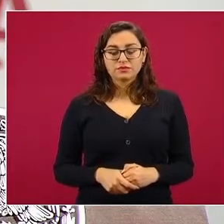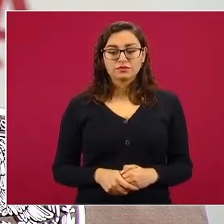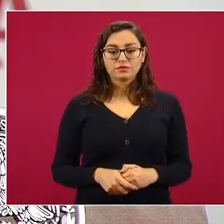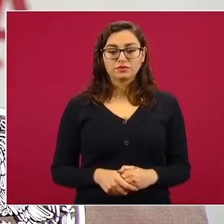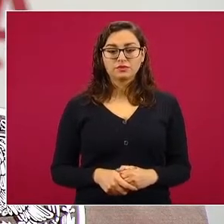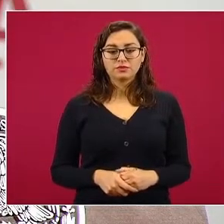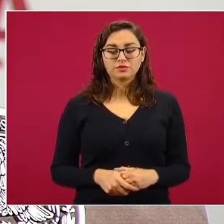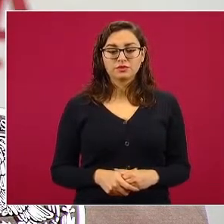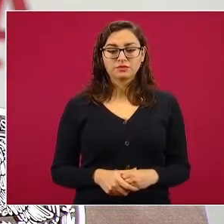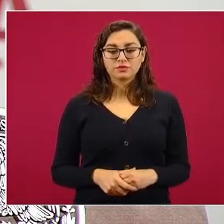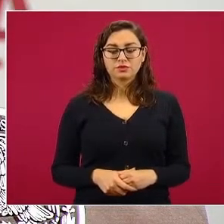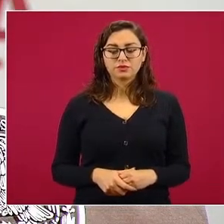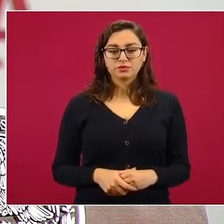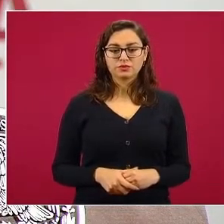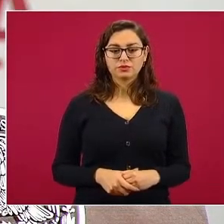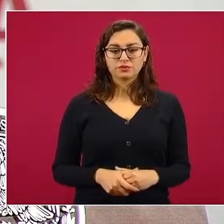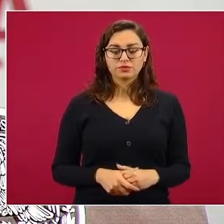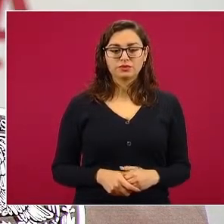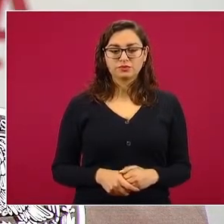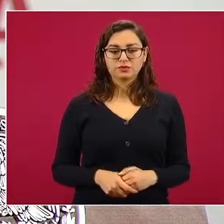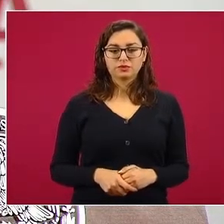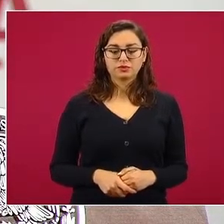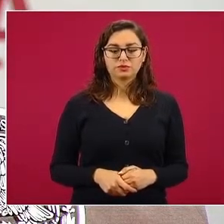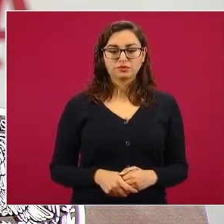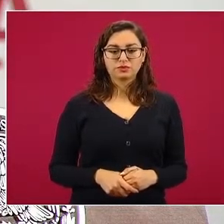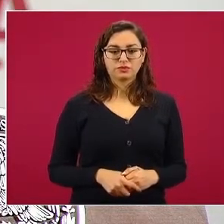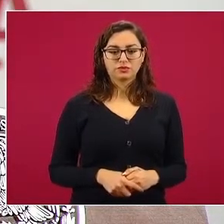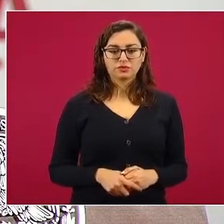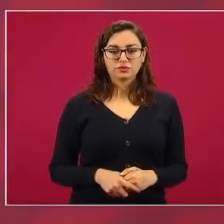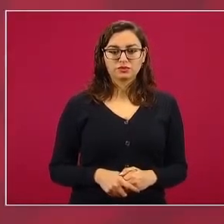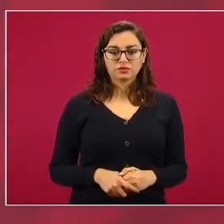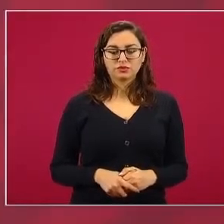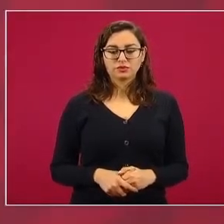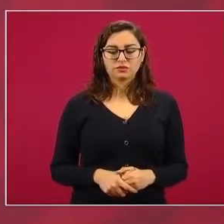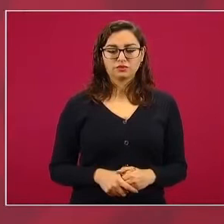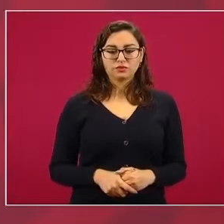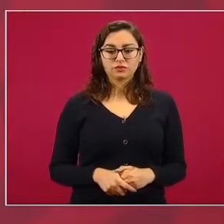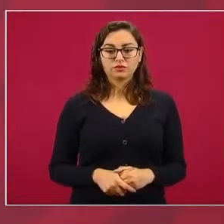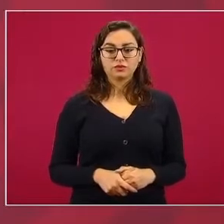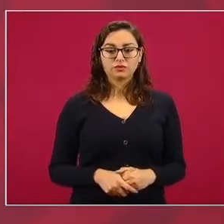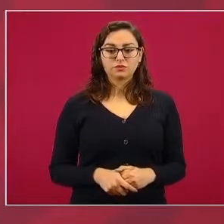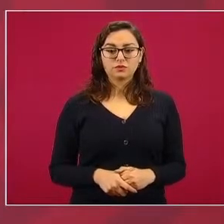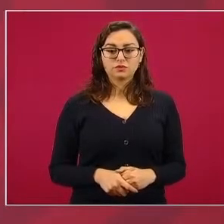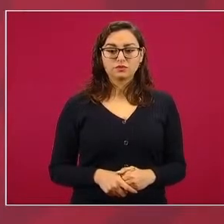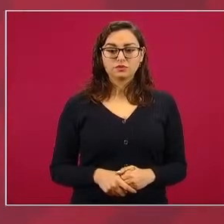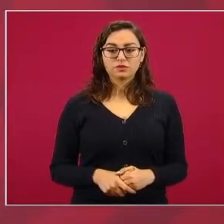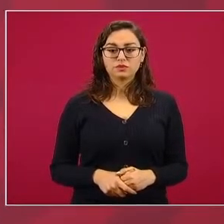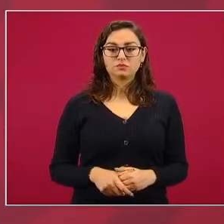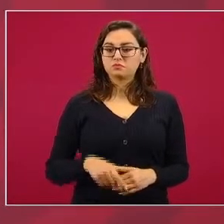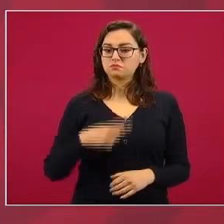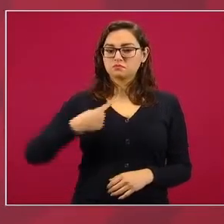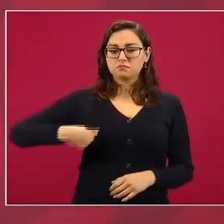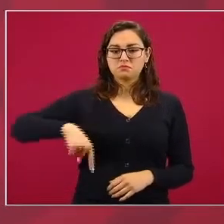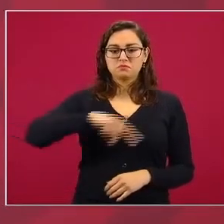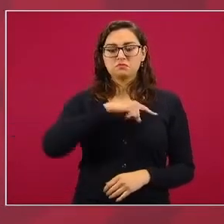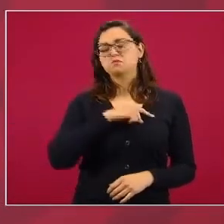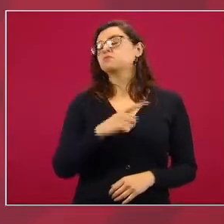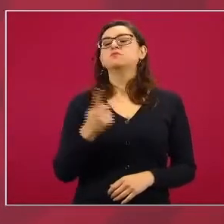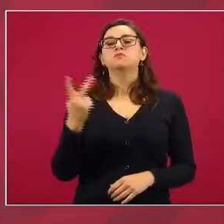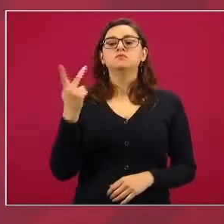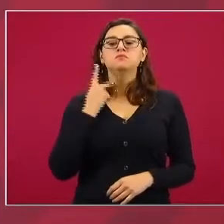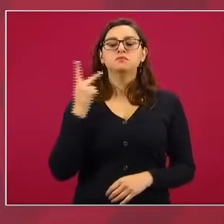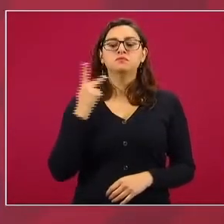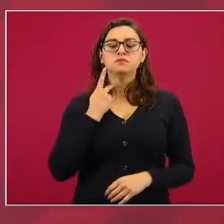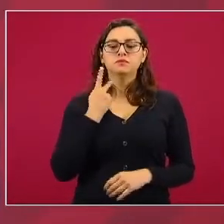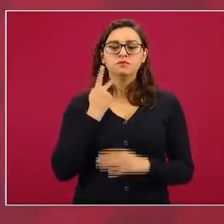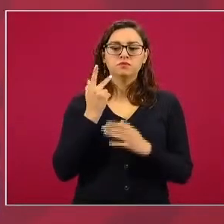pues vamos a seguir manteniendo nuestra política exterior de